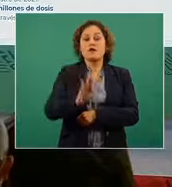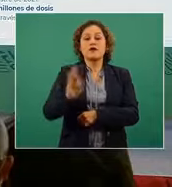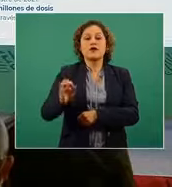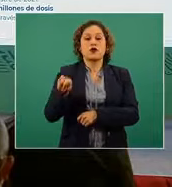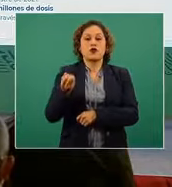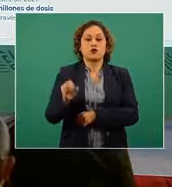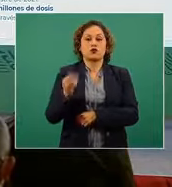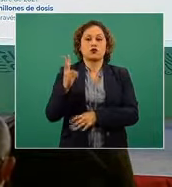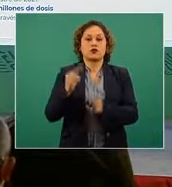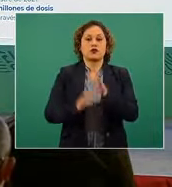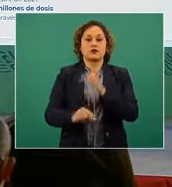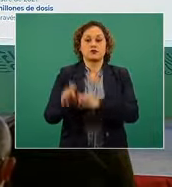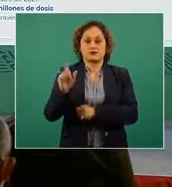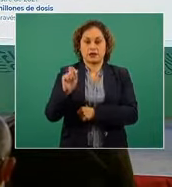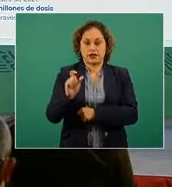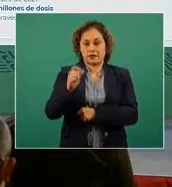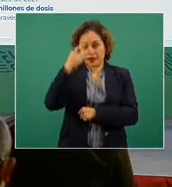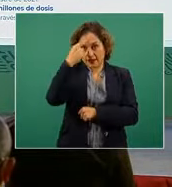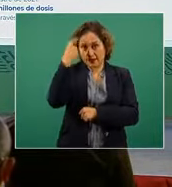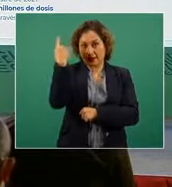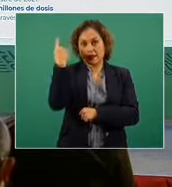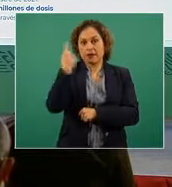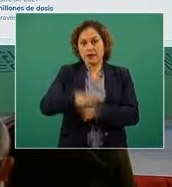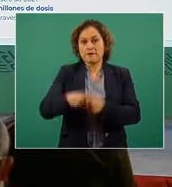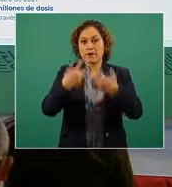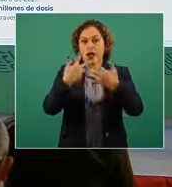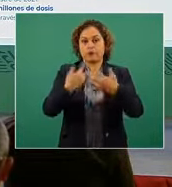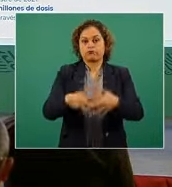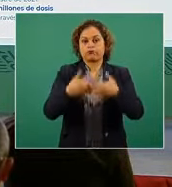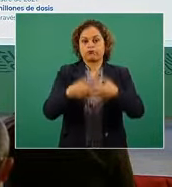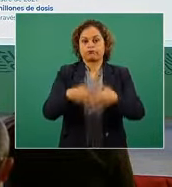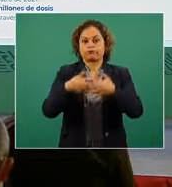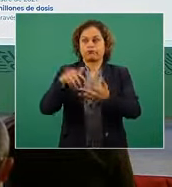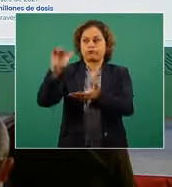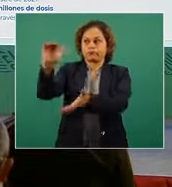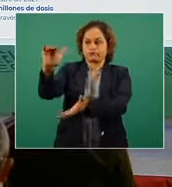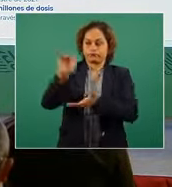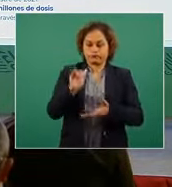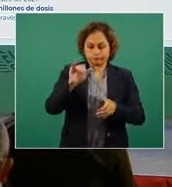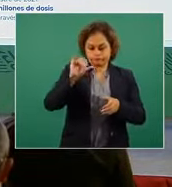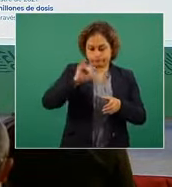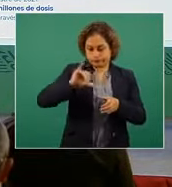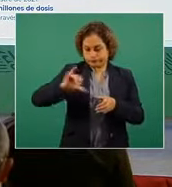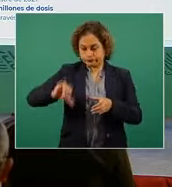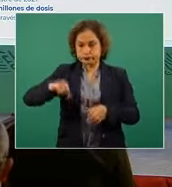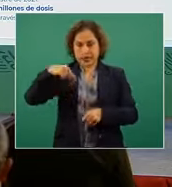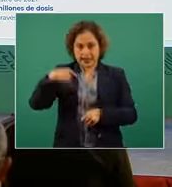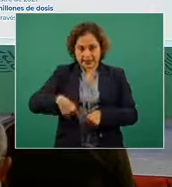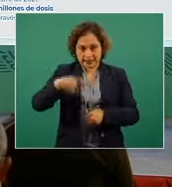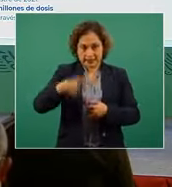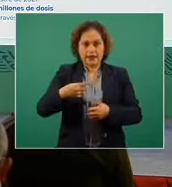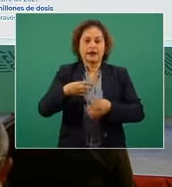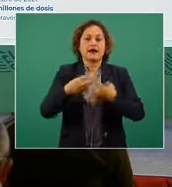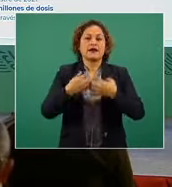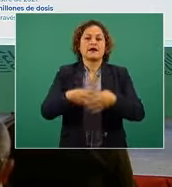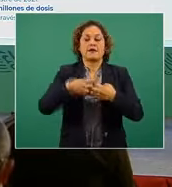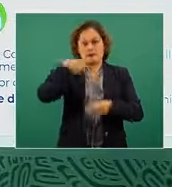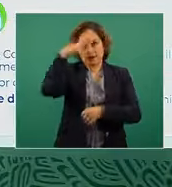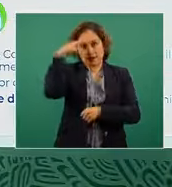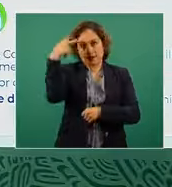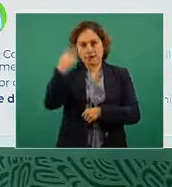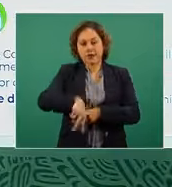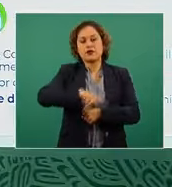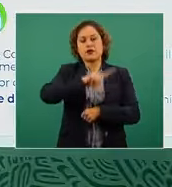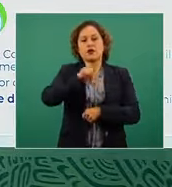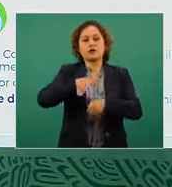México, terminar el fabricado, lo que es el envasado final, y poder surtir a nuestro país y a toda América